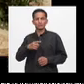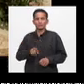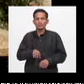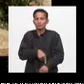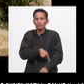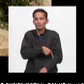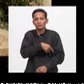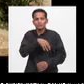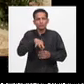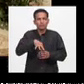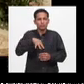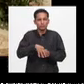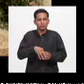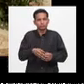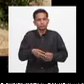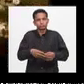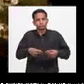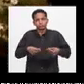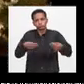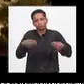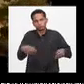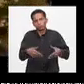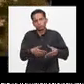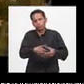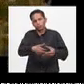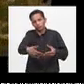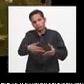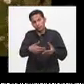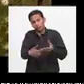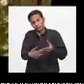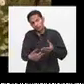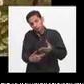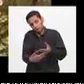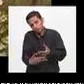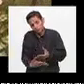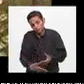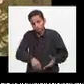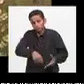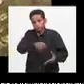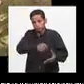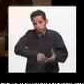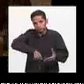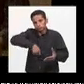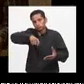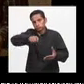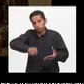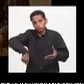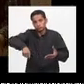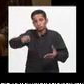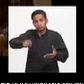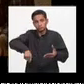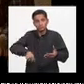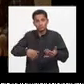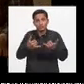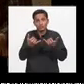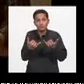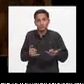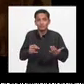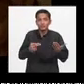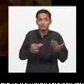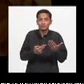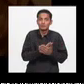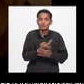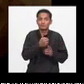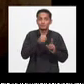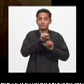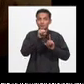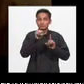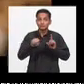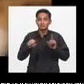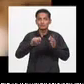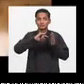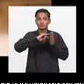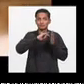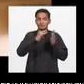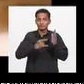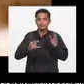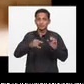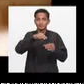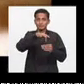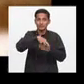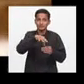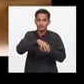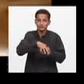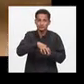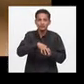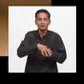acostumbrado a esa cantidad de papil pero ahora de verdad estoy impresionado con estas nuevas máquinas Solo